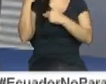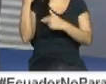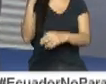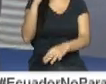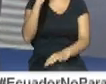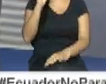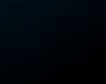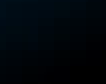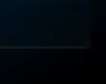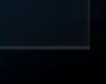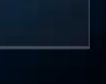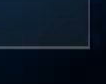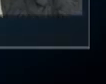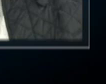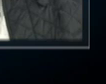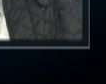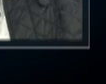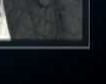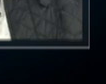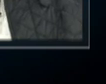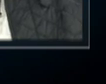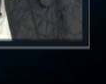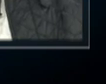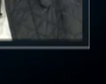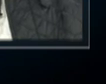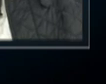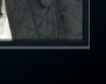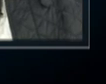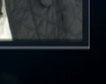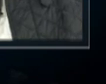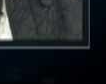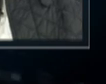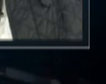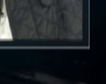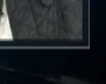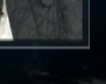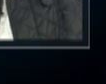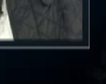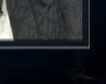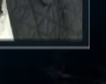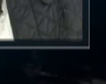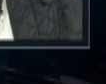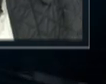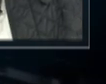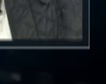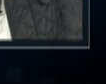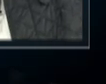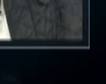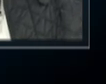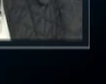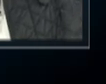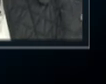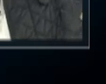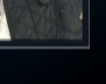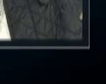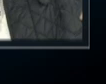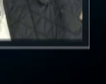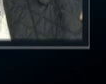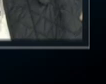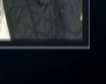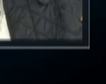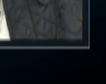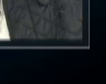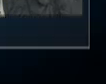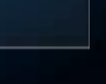Pontón, docente investigador en el Instituto de Altos Estudios Nacionales, IAEN. Es licenciado en Sociología y máster en